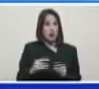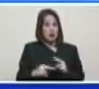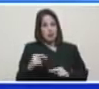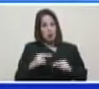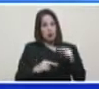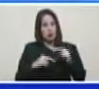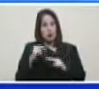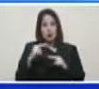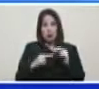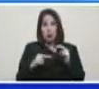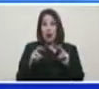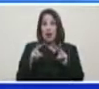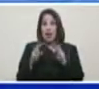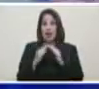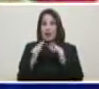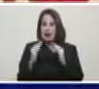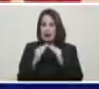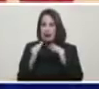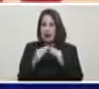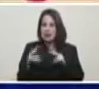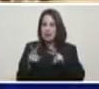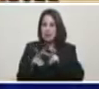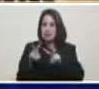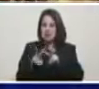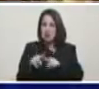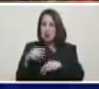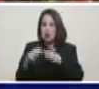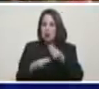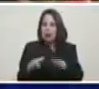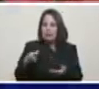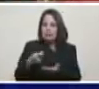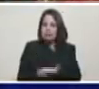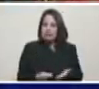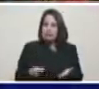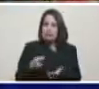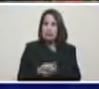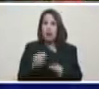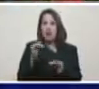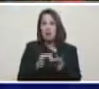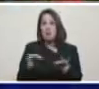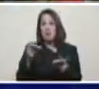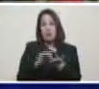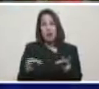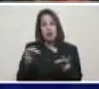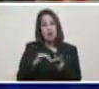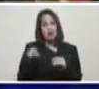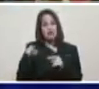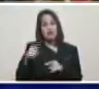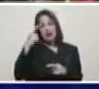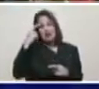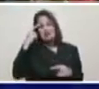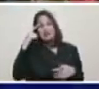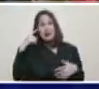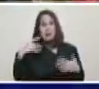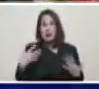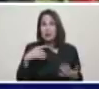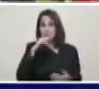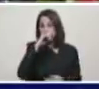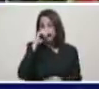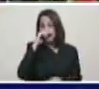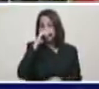Venezolana en Petro para que le arda para que le duela al